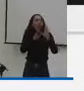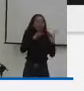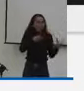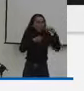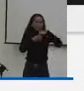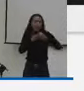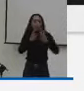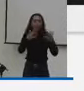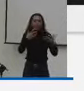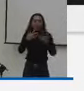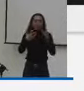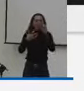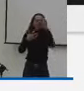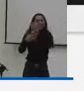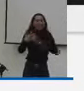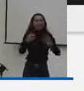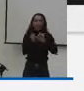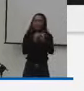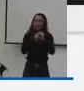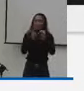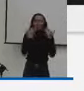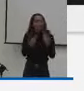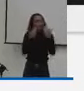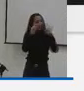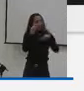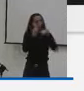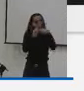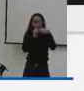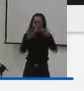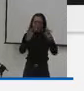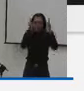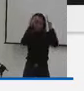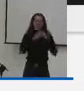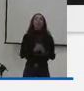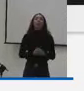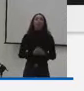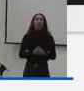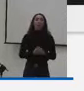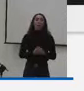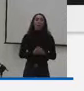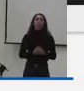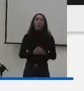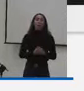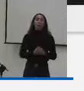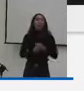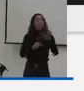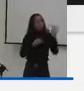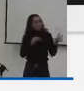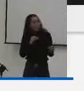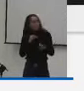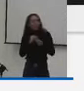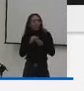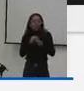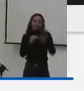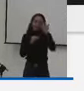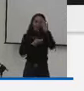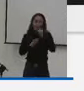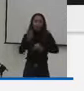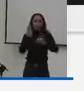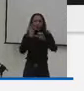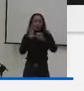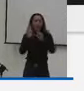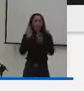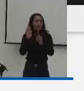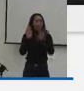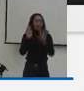del deporte adicionalmente es como bien lo establecía el artículo 24